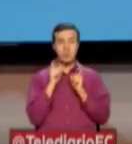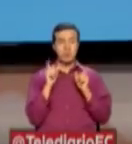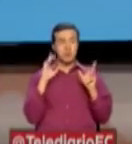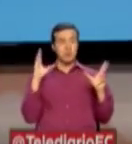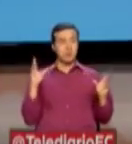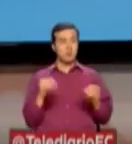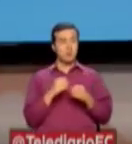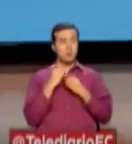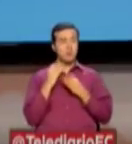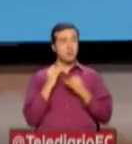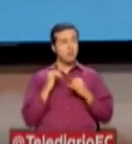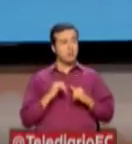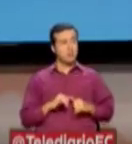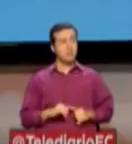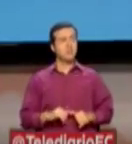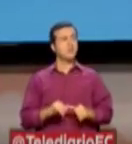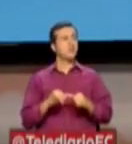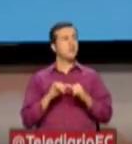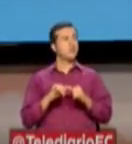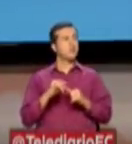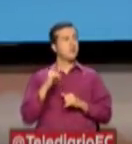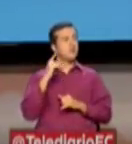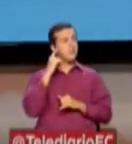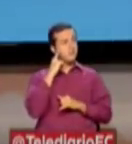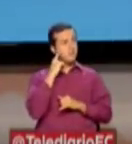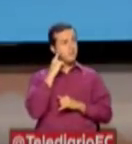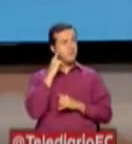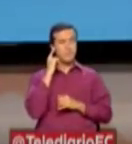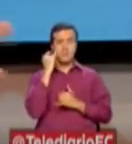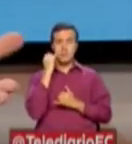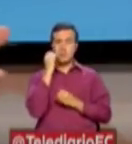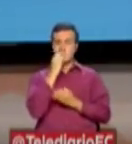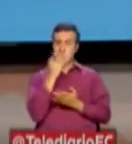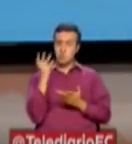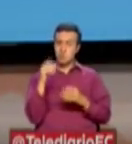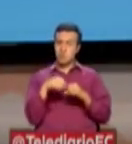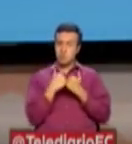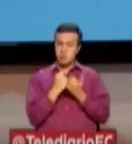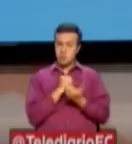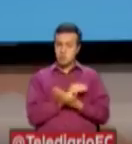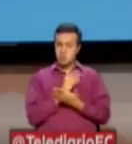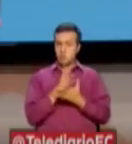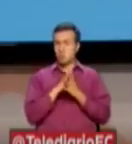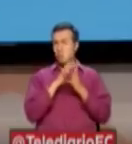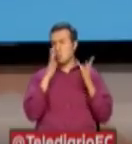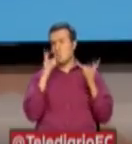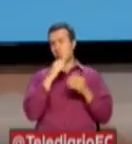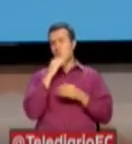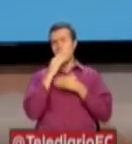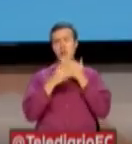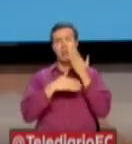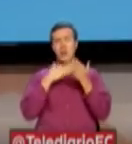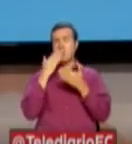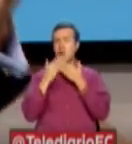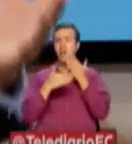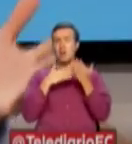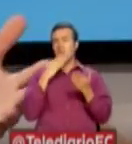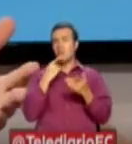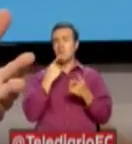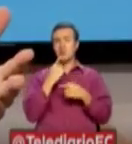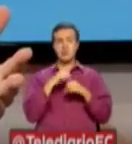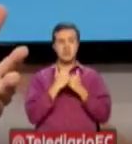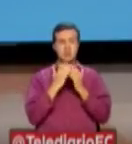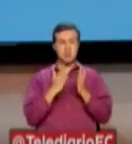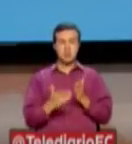ha venido repitiendo el fiscal general los transparentes pues el día de hoy en el pleno pues ha dicho un montón de cosas ha dicho que tiene una lista de asambleístas